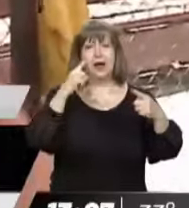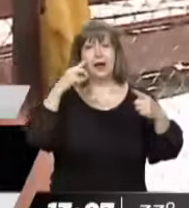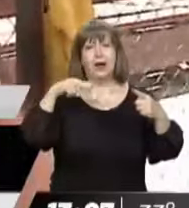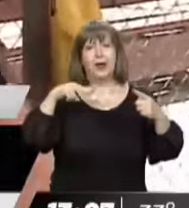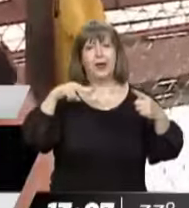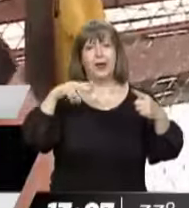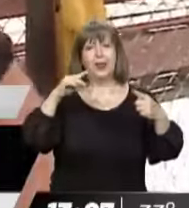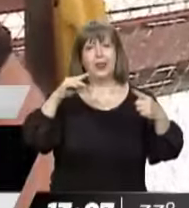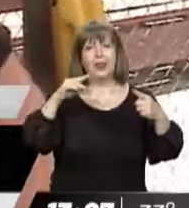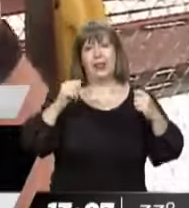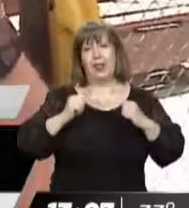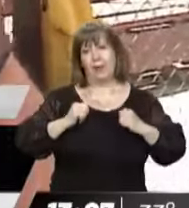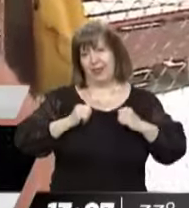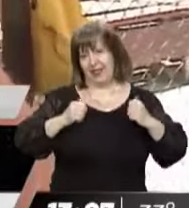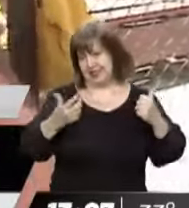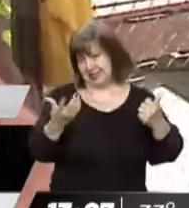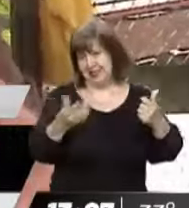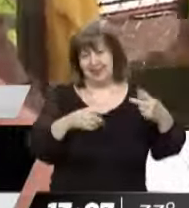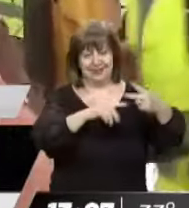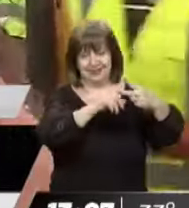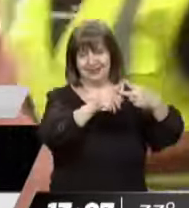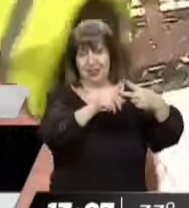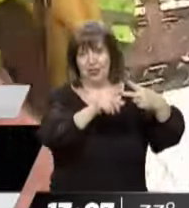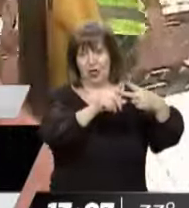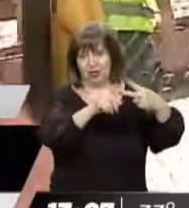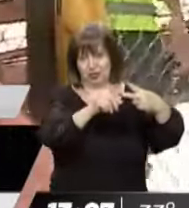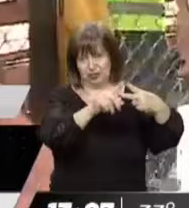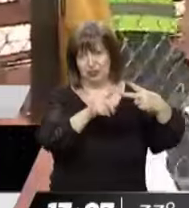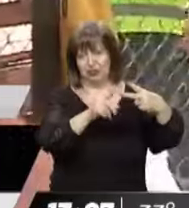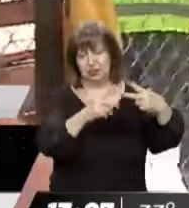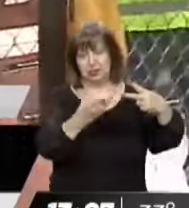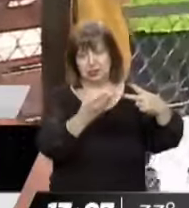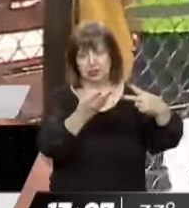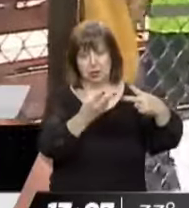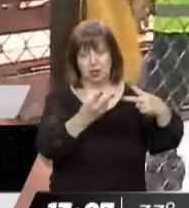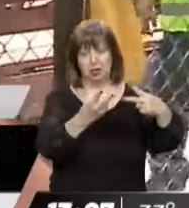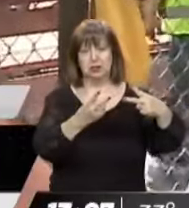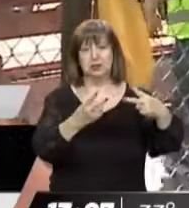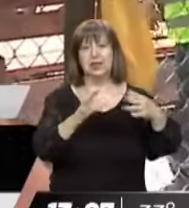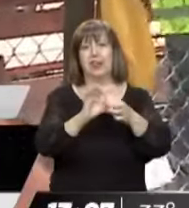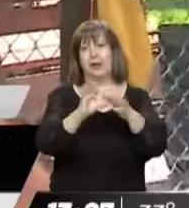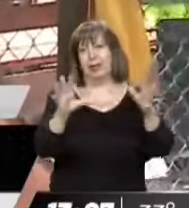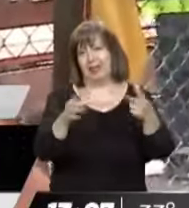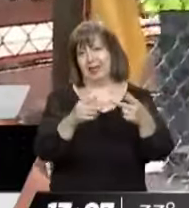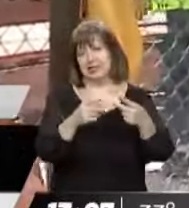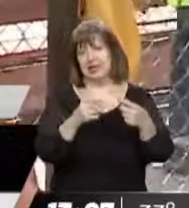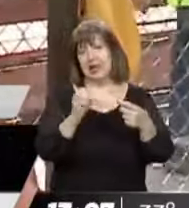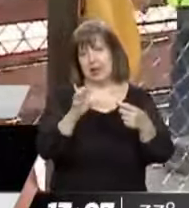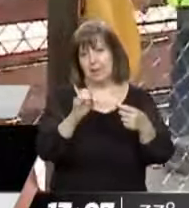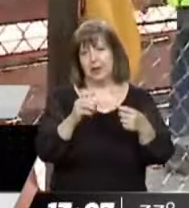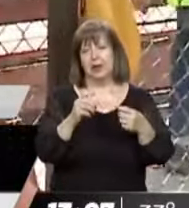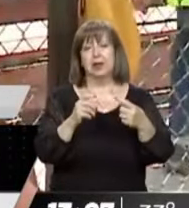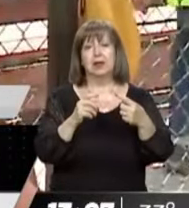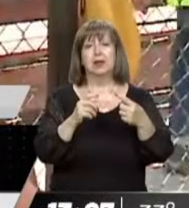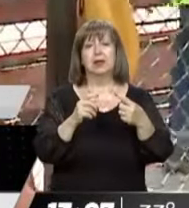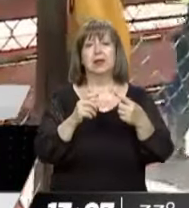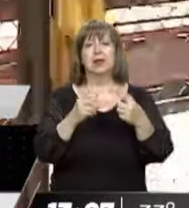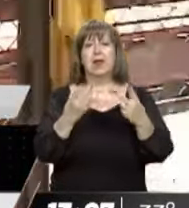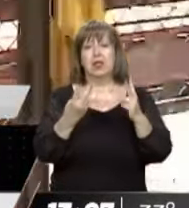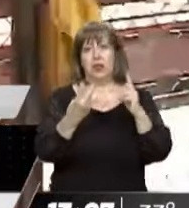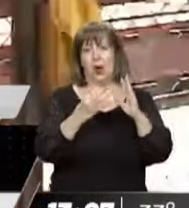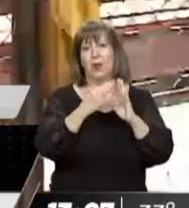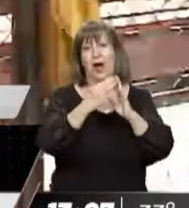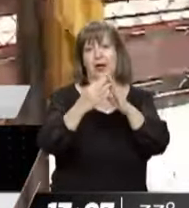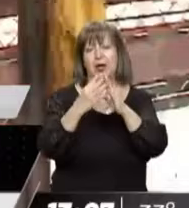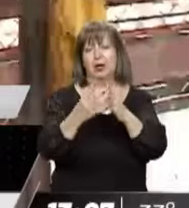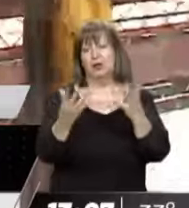lugares donde no ha llegado Carabineros y todavía hay cuerpos entre las cosas quemadas. Eso ya se está... No, eso ya está todo